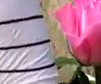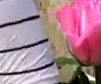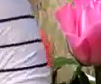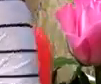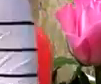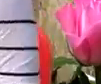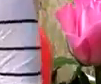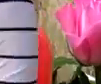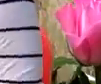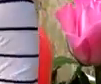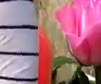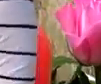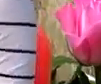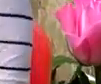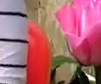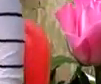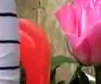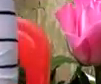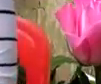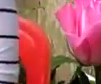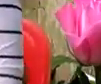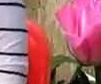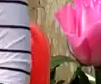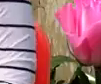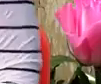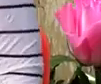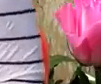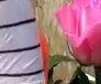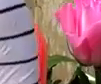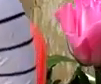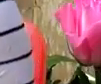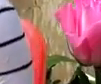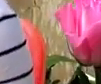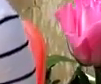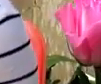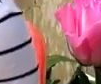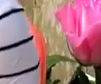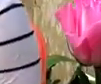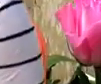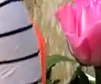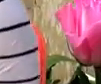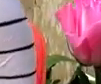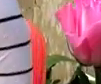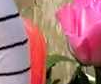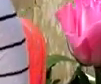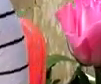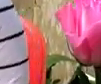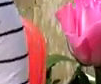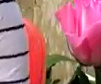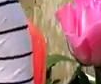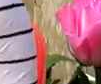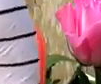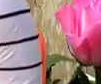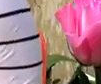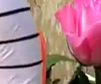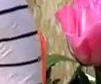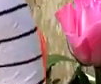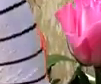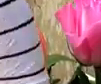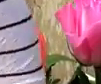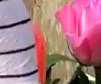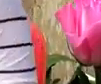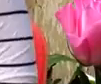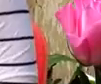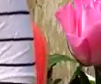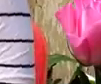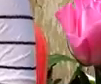tobillo. Ay, qué doctor ni qué doctor. Si tú no sabes nada de medicina. Óyeme, me estás jugando de mí.